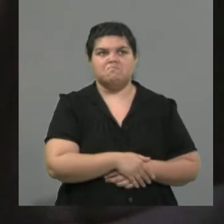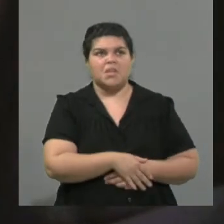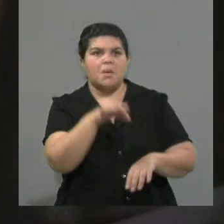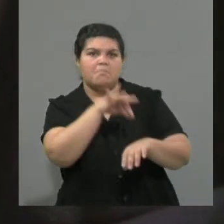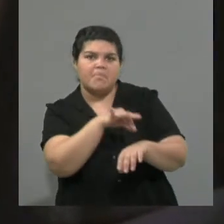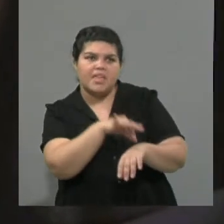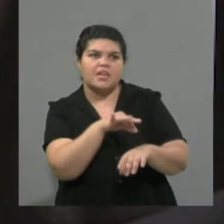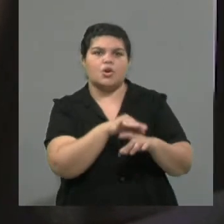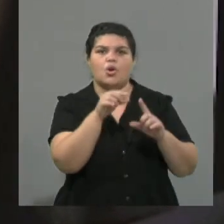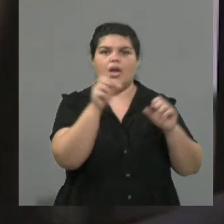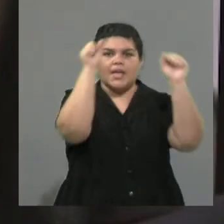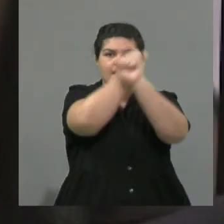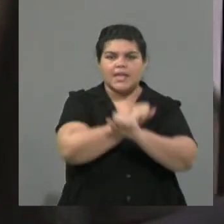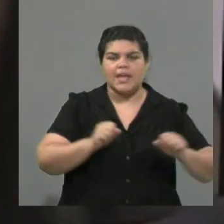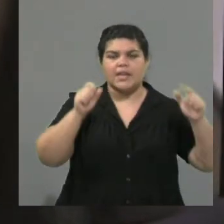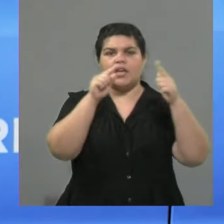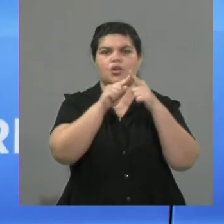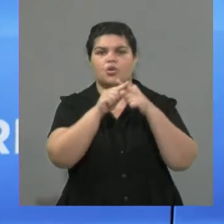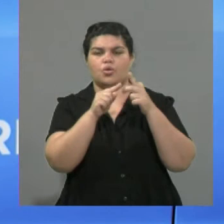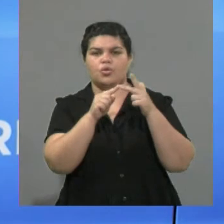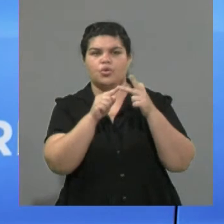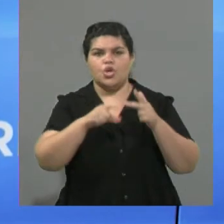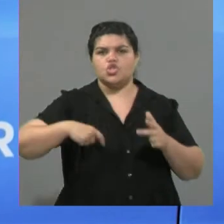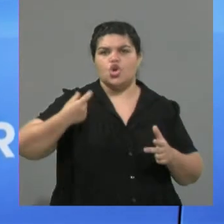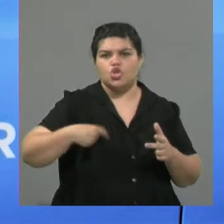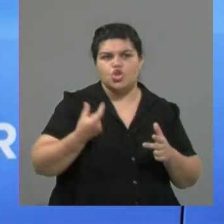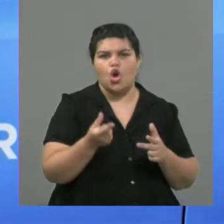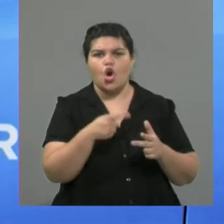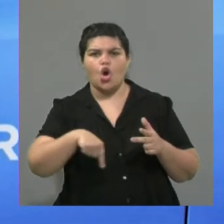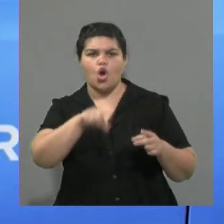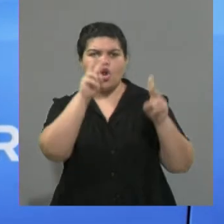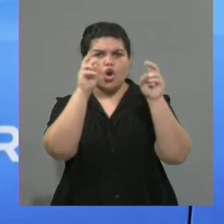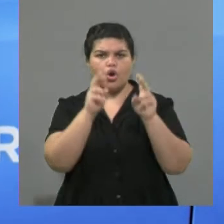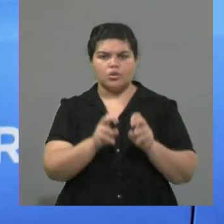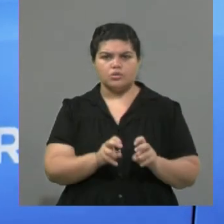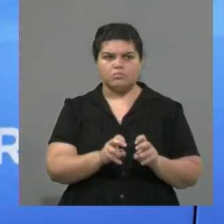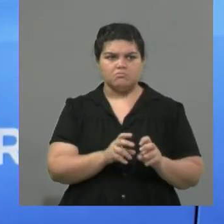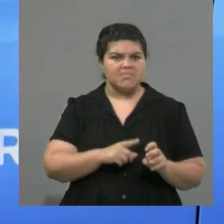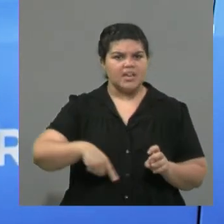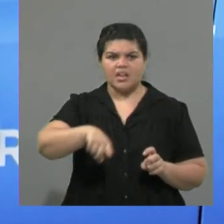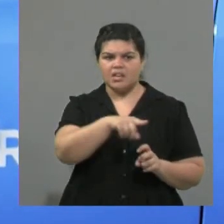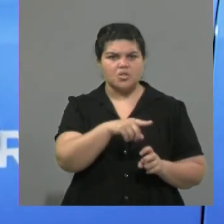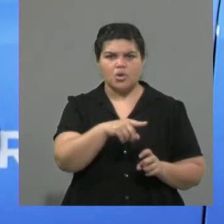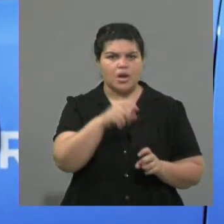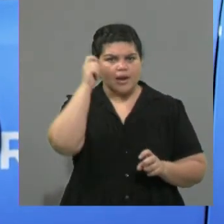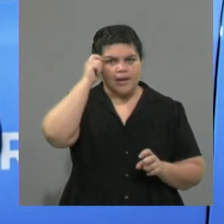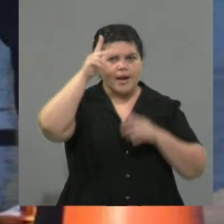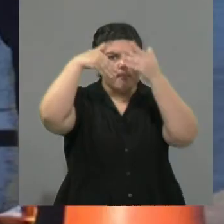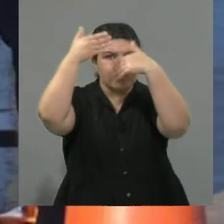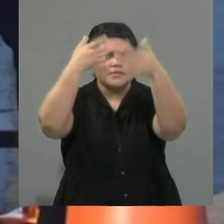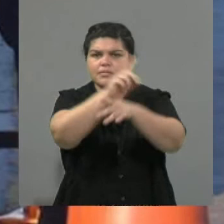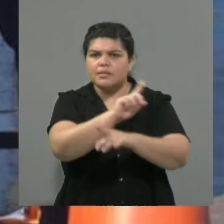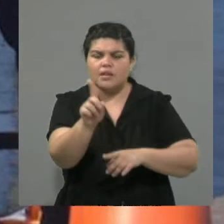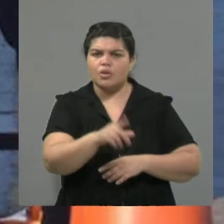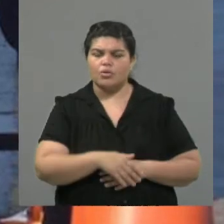los enfermeros, los sociólogos no están formándose en un tema que